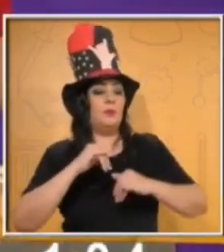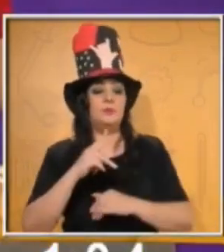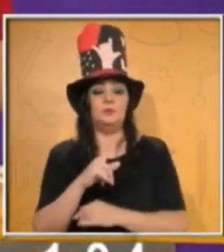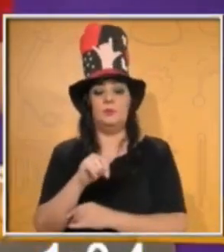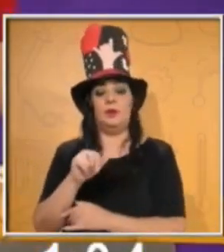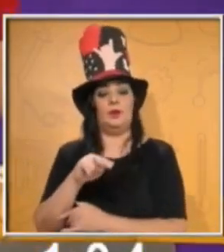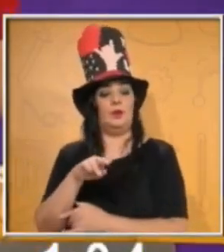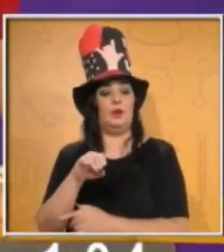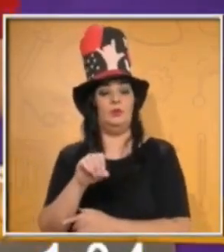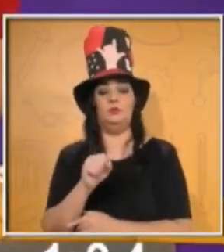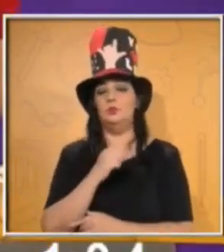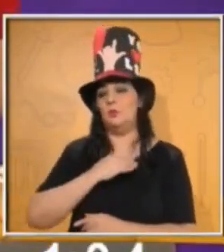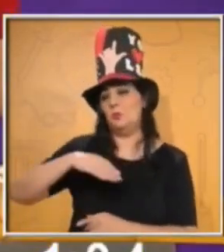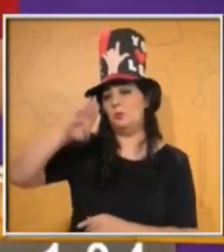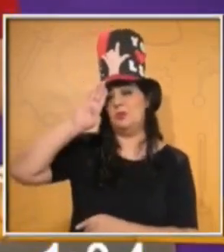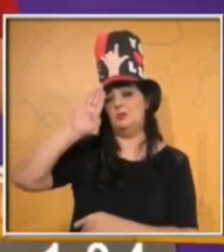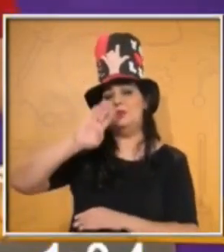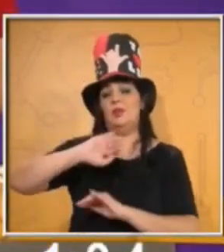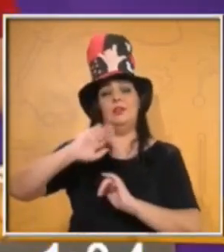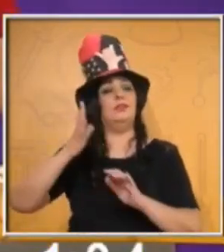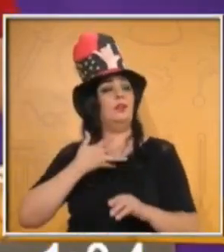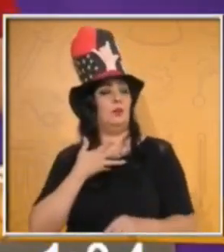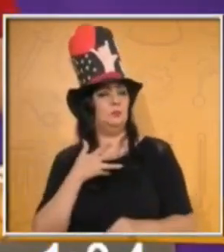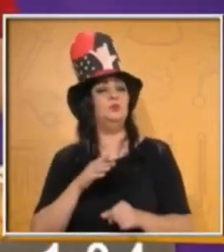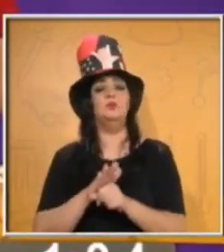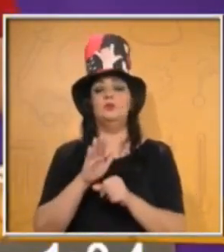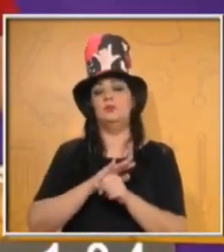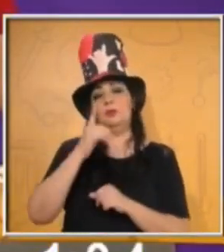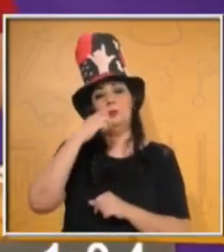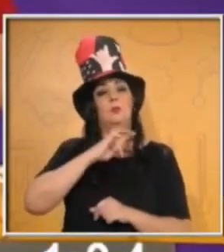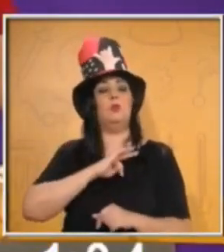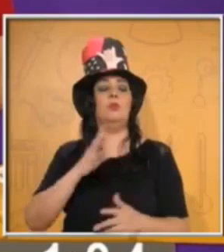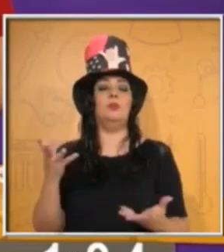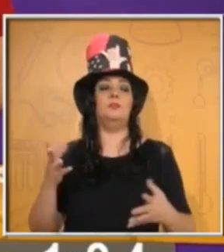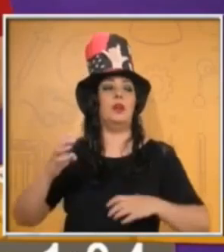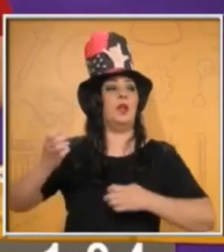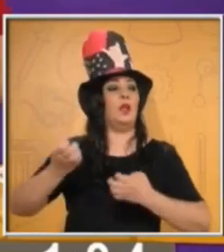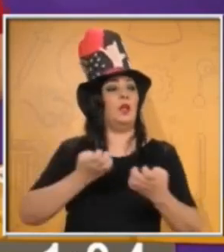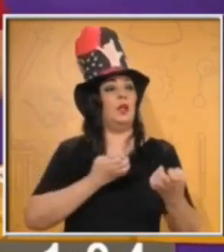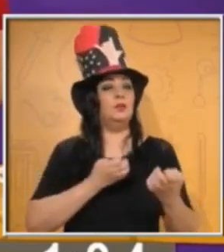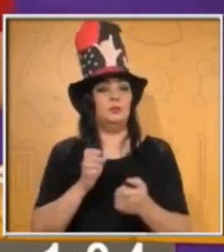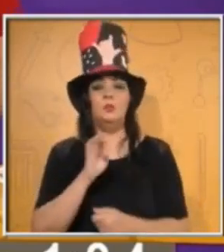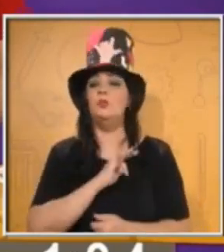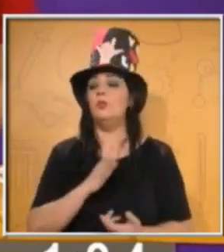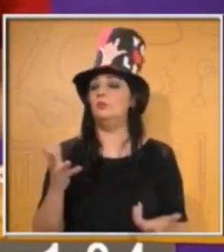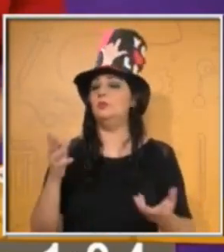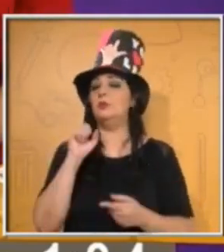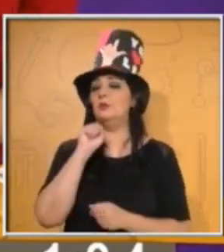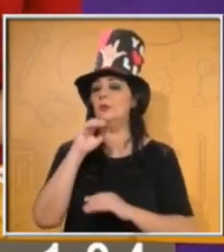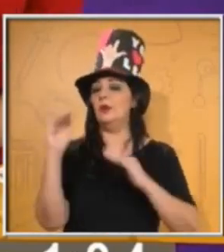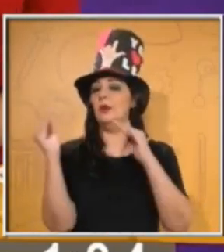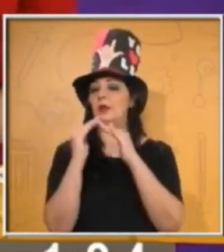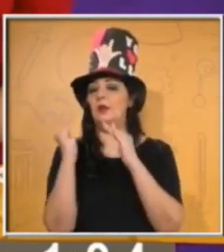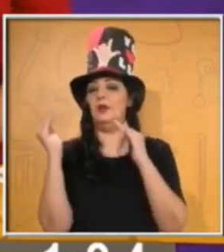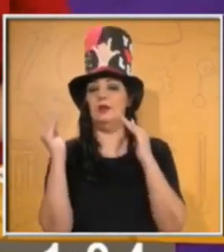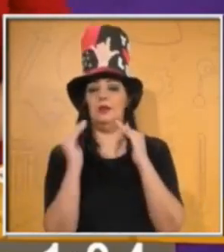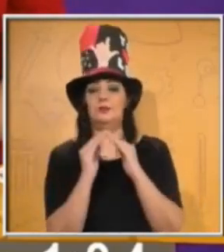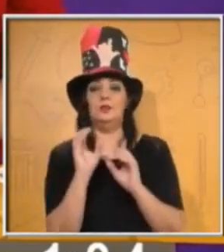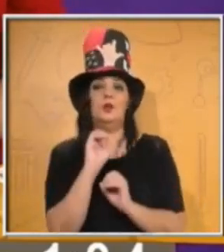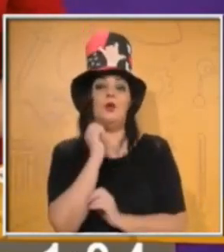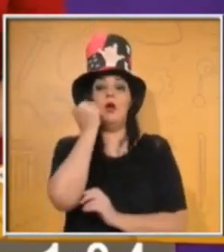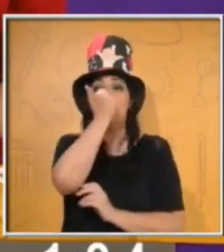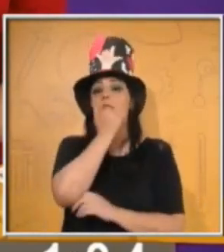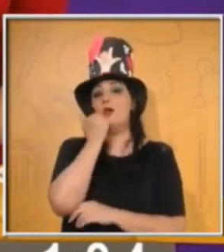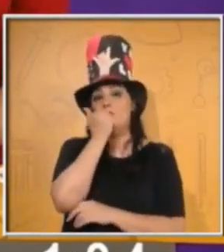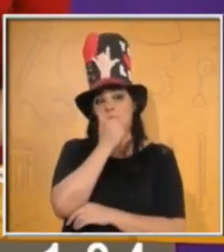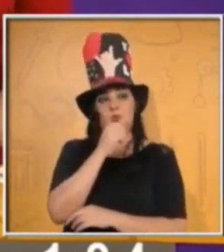tenemos todos los elementos necesarios, maestra, para poder hacer un ejercicio que podemos realizar en casa, o los alumnos y alumnas